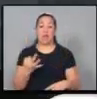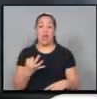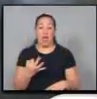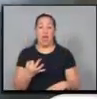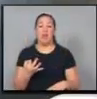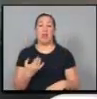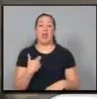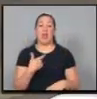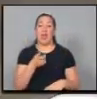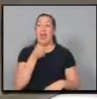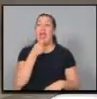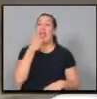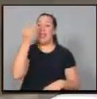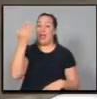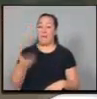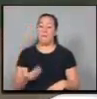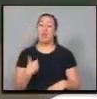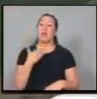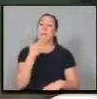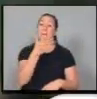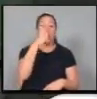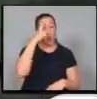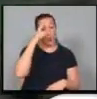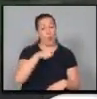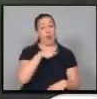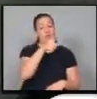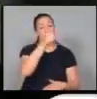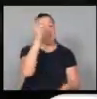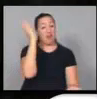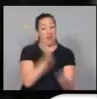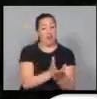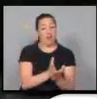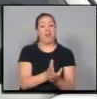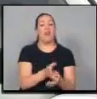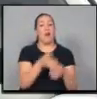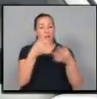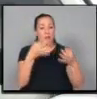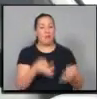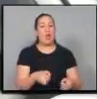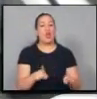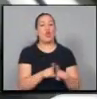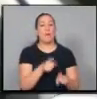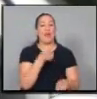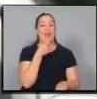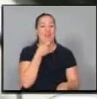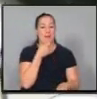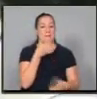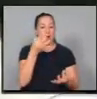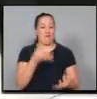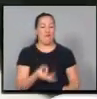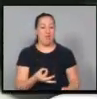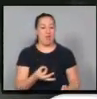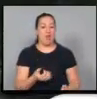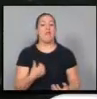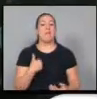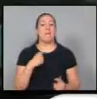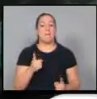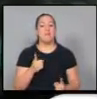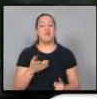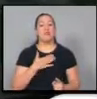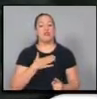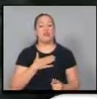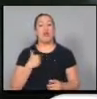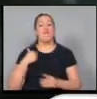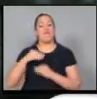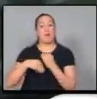favor al juez que también su sentencia, su condena, sea una condena ejemplar. Eso es lo que yo y lo que nosotros, mi familia, queremos.